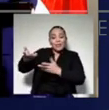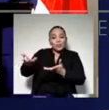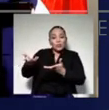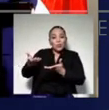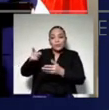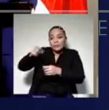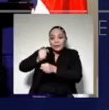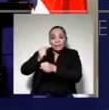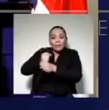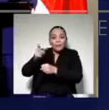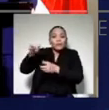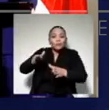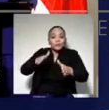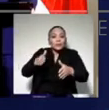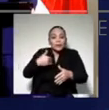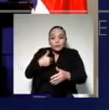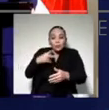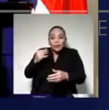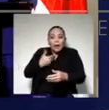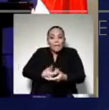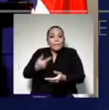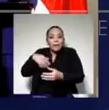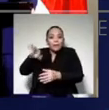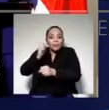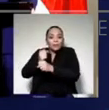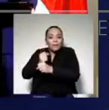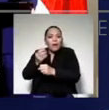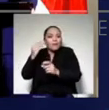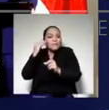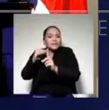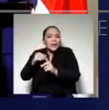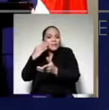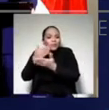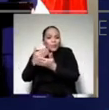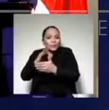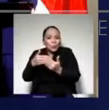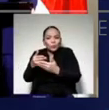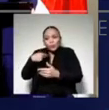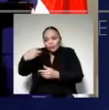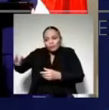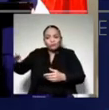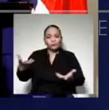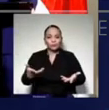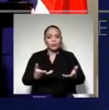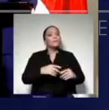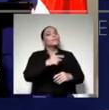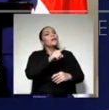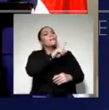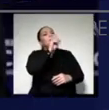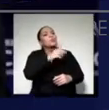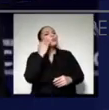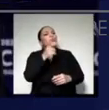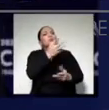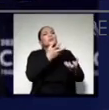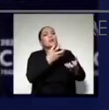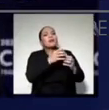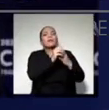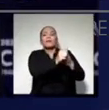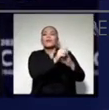no tuvieran hambre sus hijas. Y ahí están los mensajes y las pruebas. Doña Jocelyn, ¿y por qué, si usted quería dirigir una campaña de